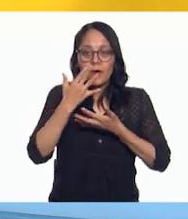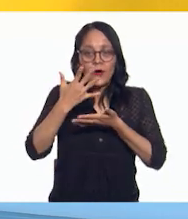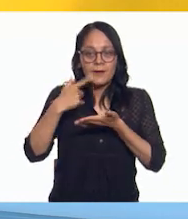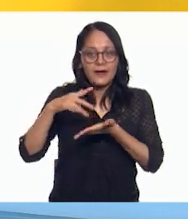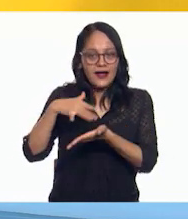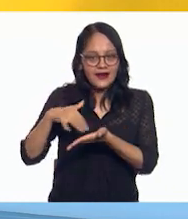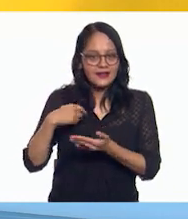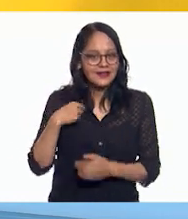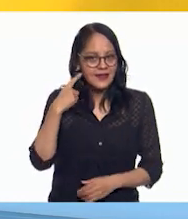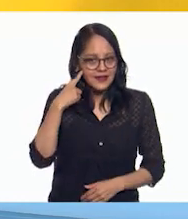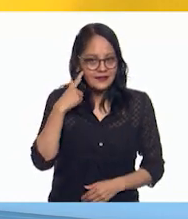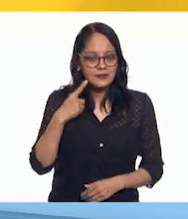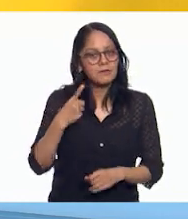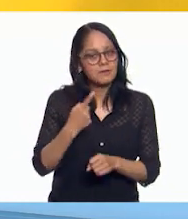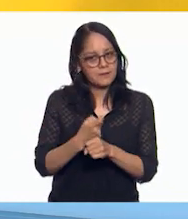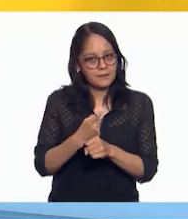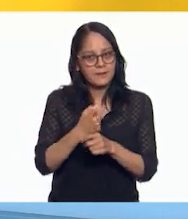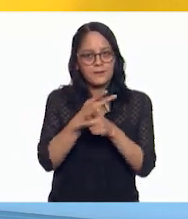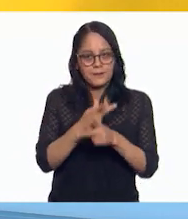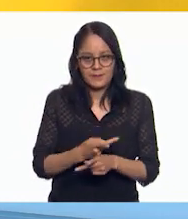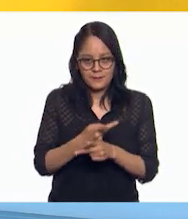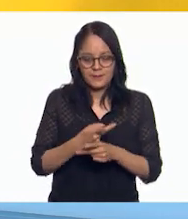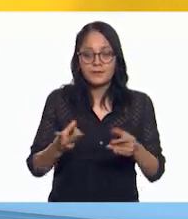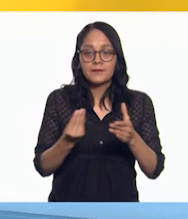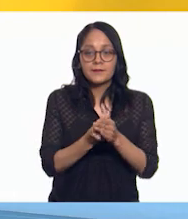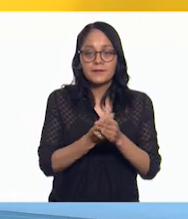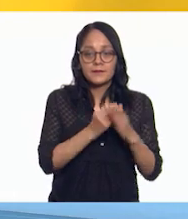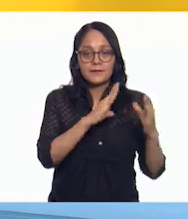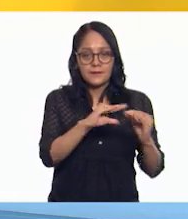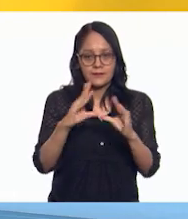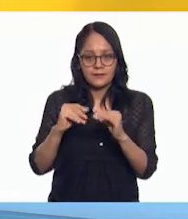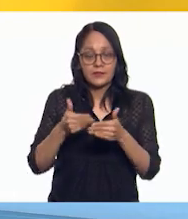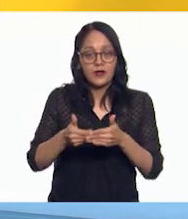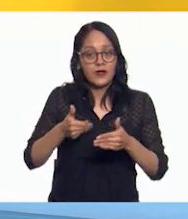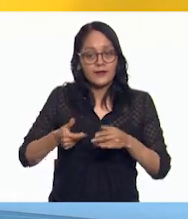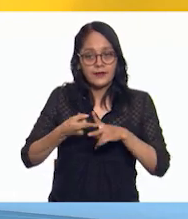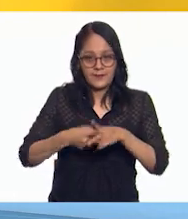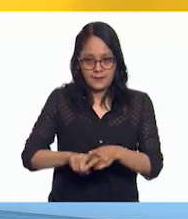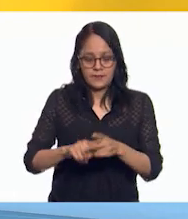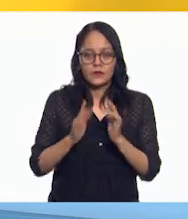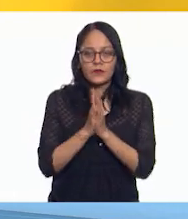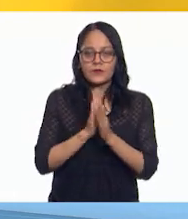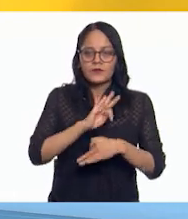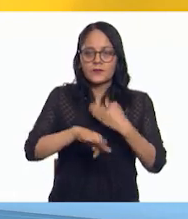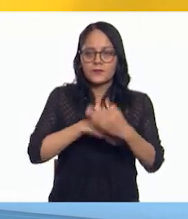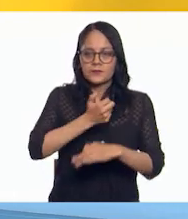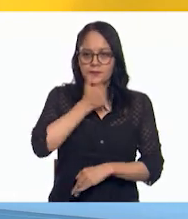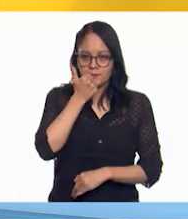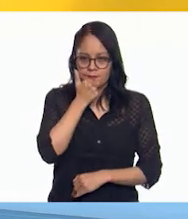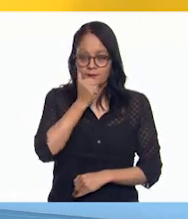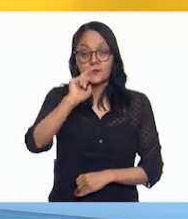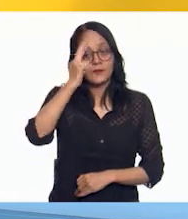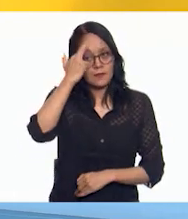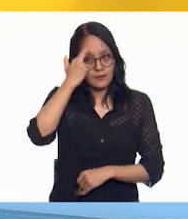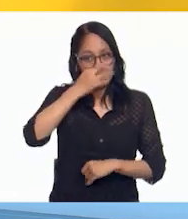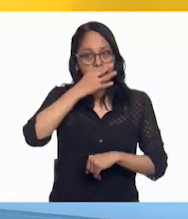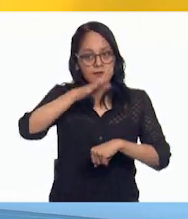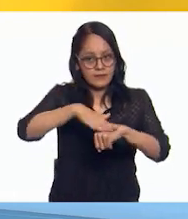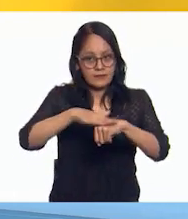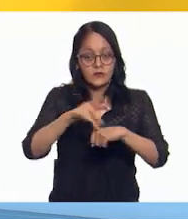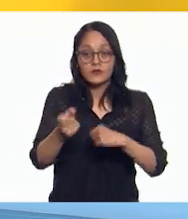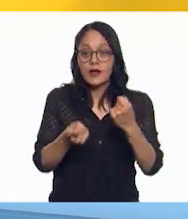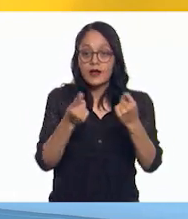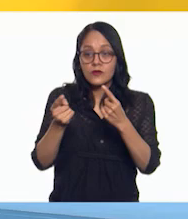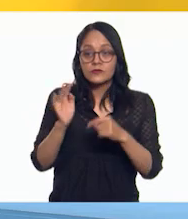pacientes. Primero la clase y por lo pronto, antes de iniciar, les recuerdo a las y los estudiantes que si por algún motivo no